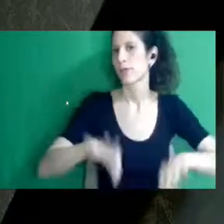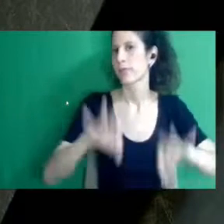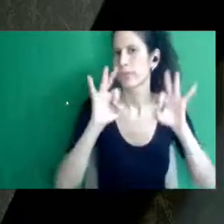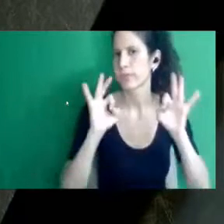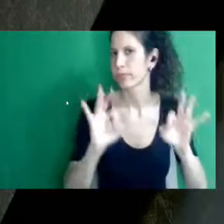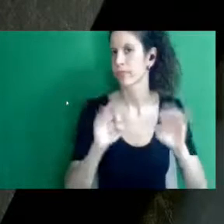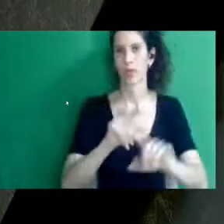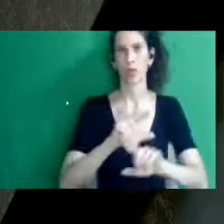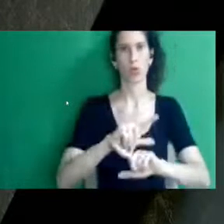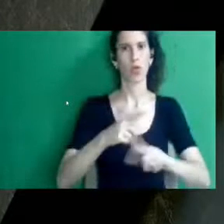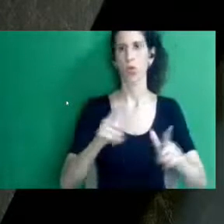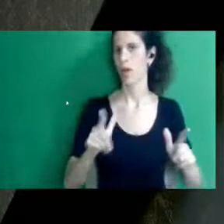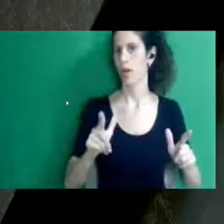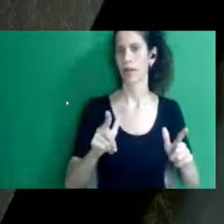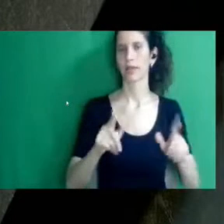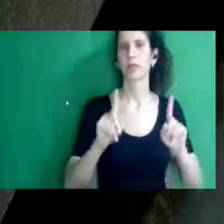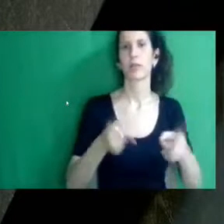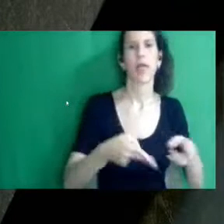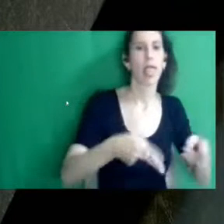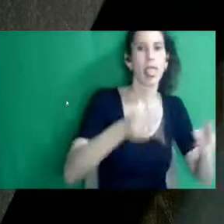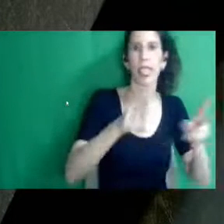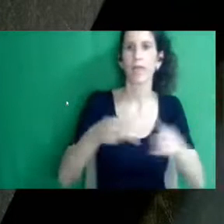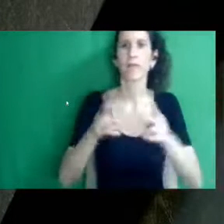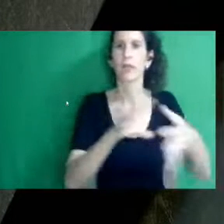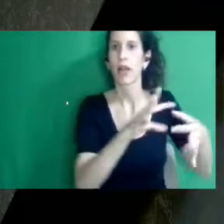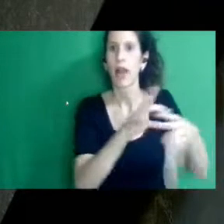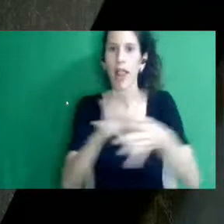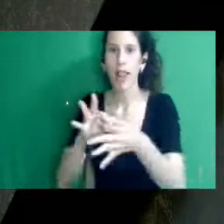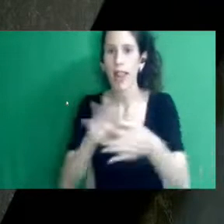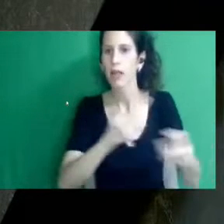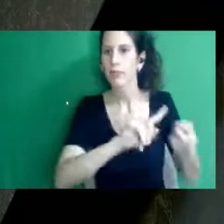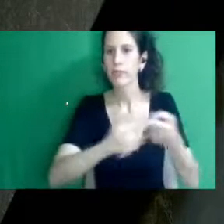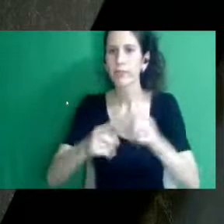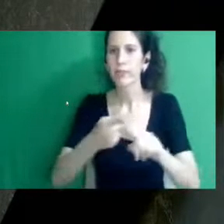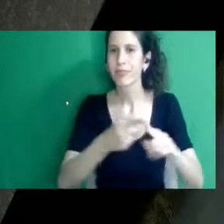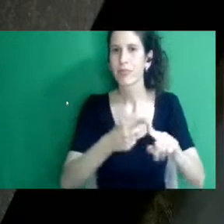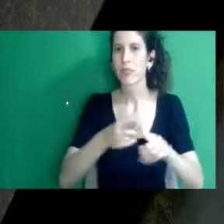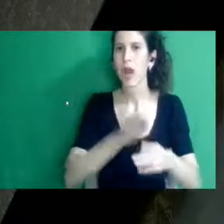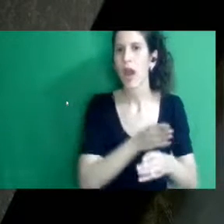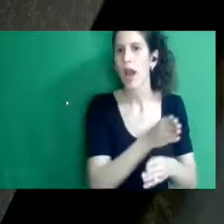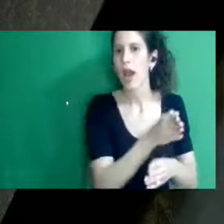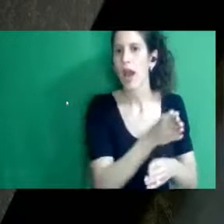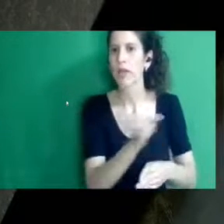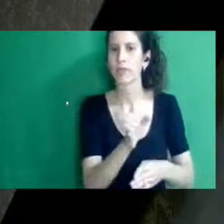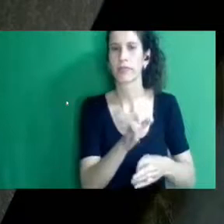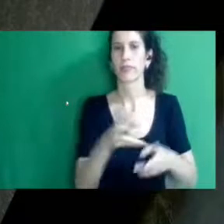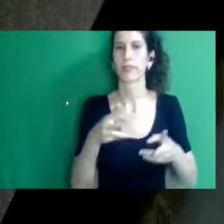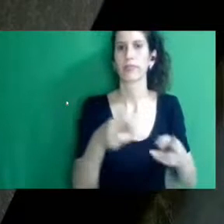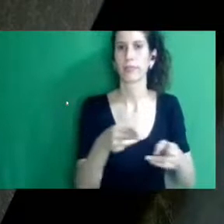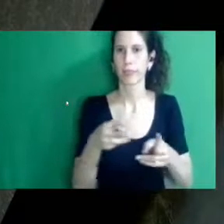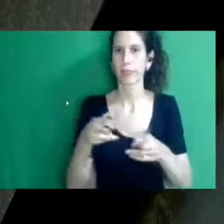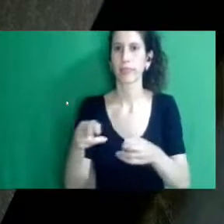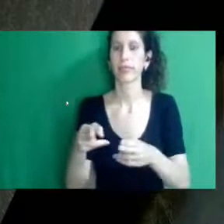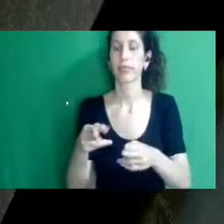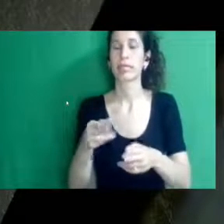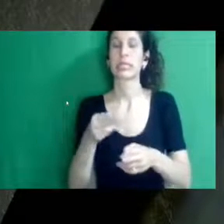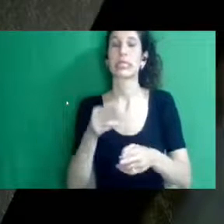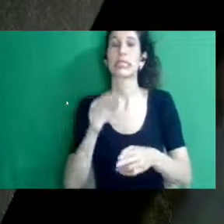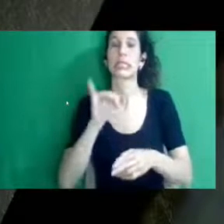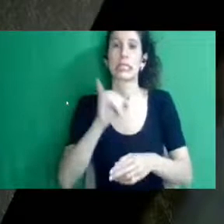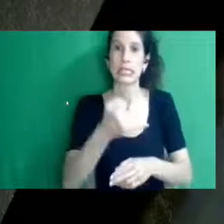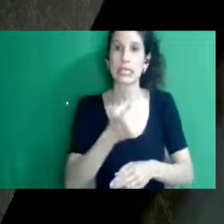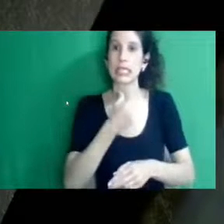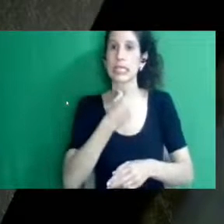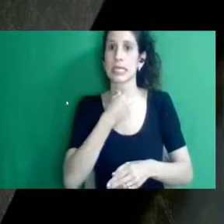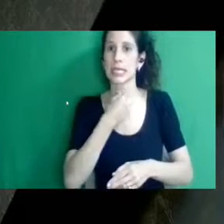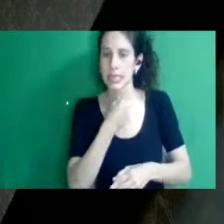los edificios y los espacios que se recorrieron no existe o está rota, que hay intenciones pero que quedan como a mitad de